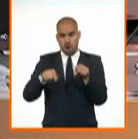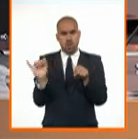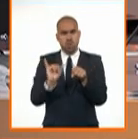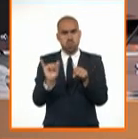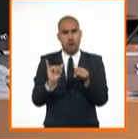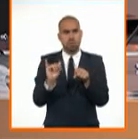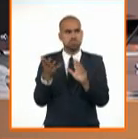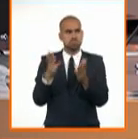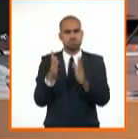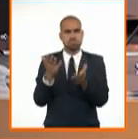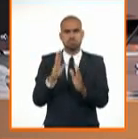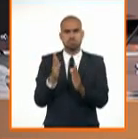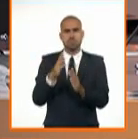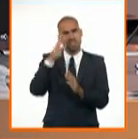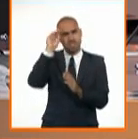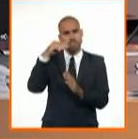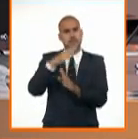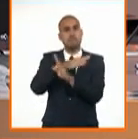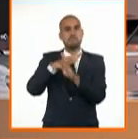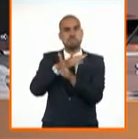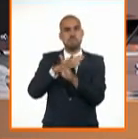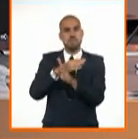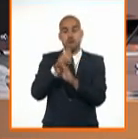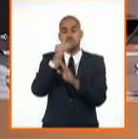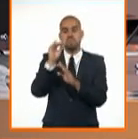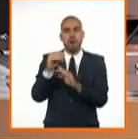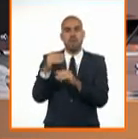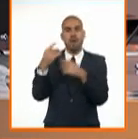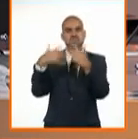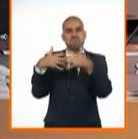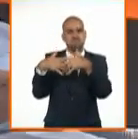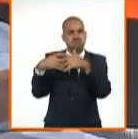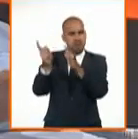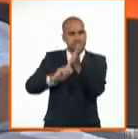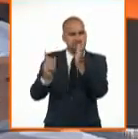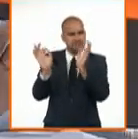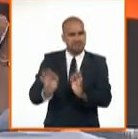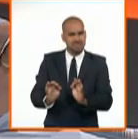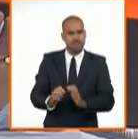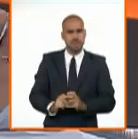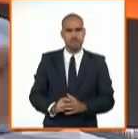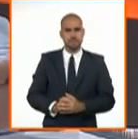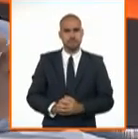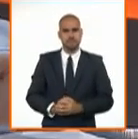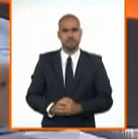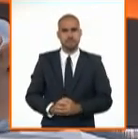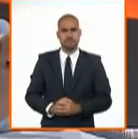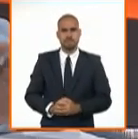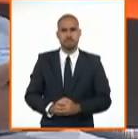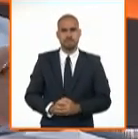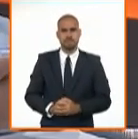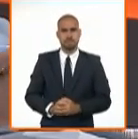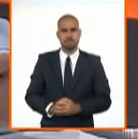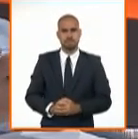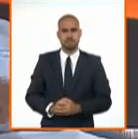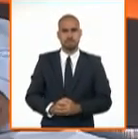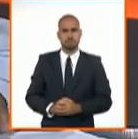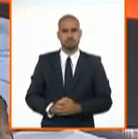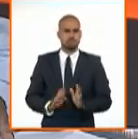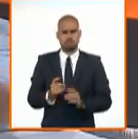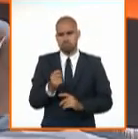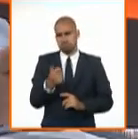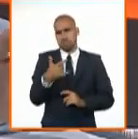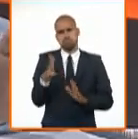la posibilidad real de generación de esa si a esas temos decir de la casi la mitad un 60 por ciento